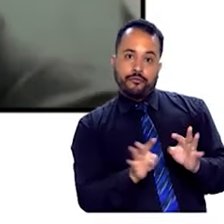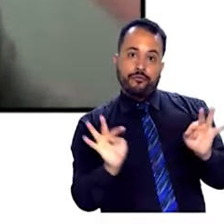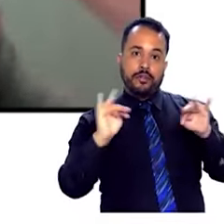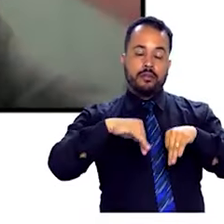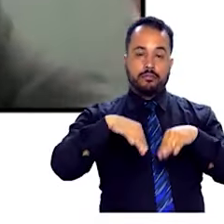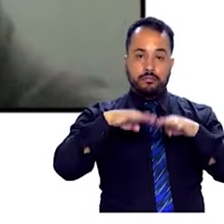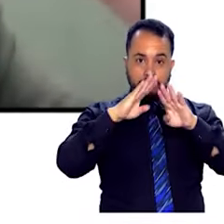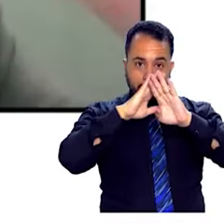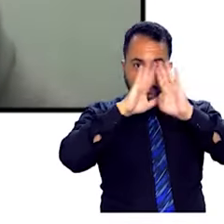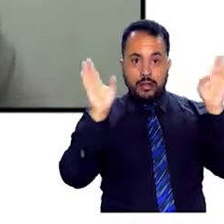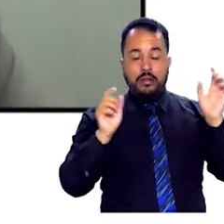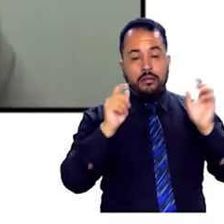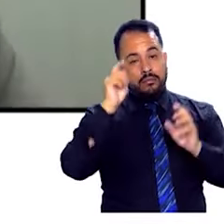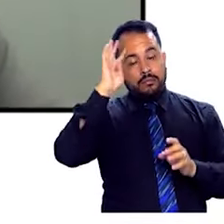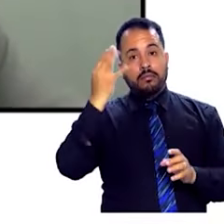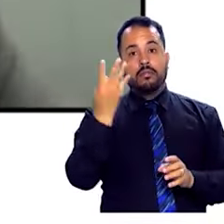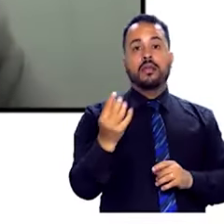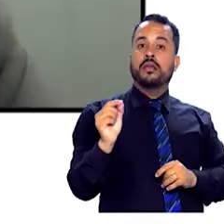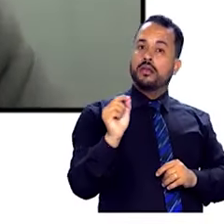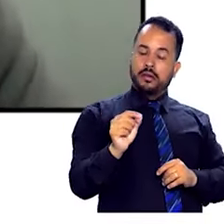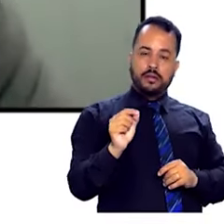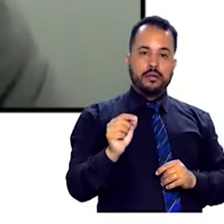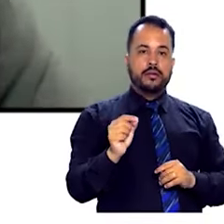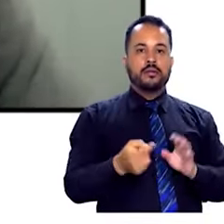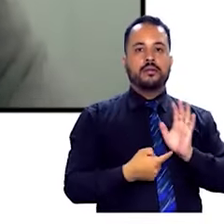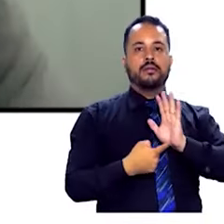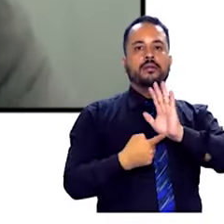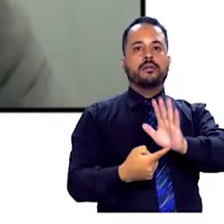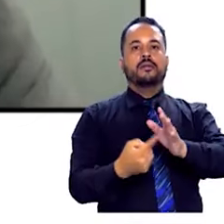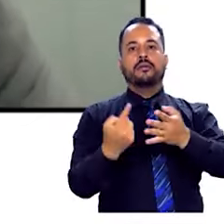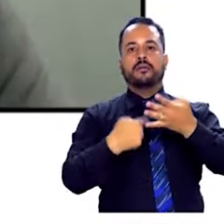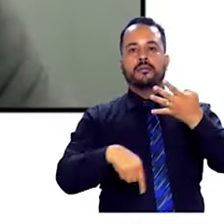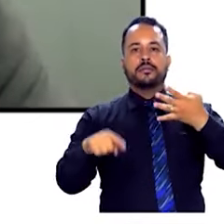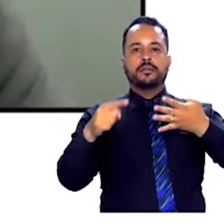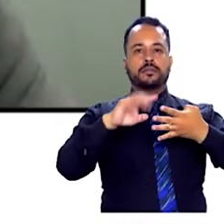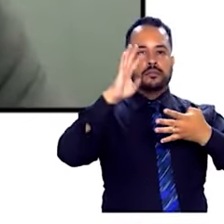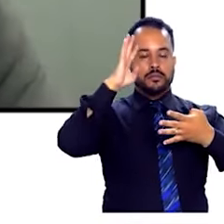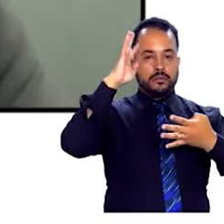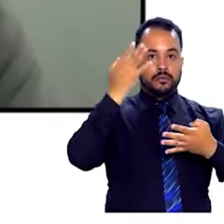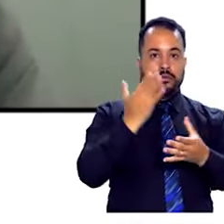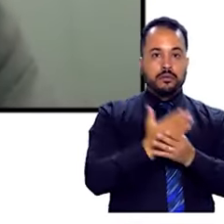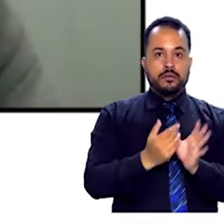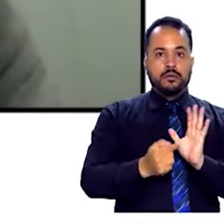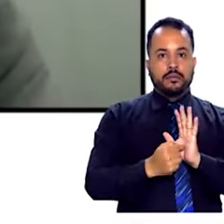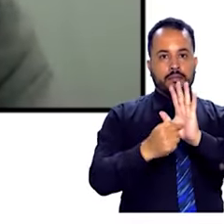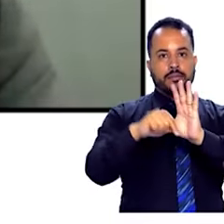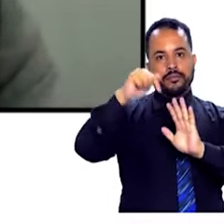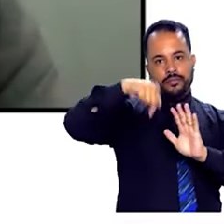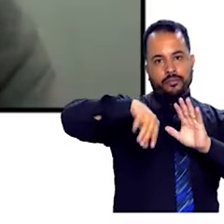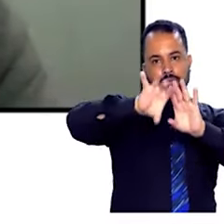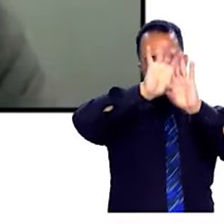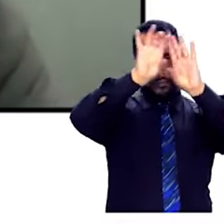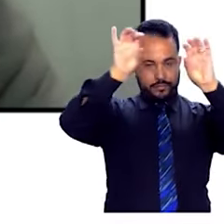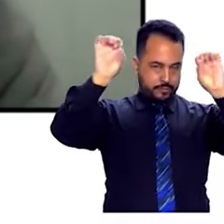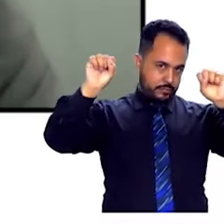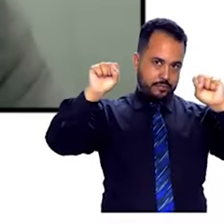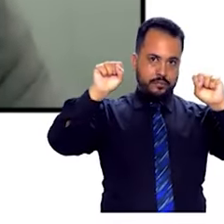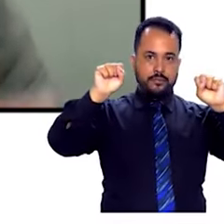valor litigio muy importante directamente la corte lo declaró inconstitu